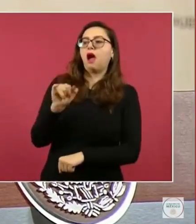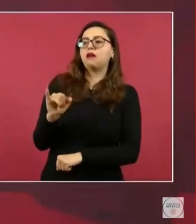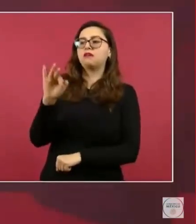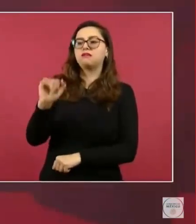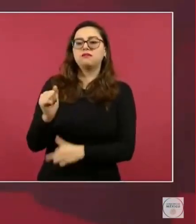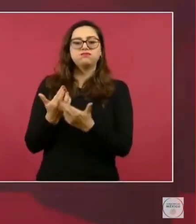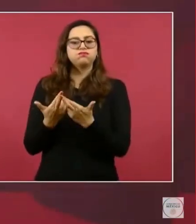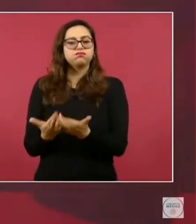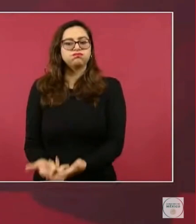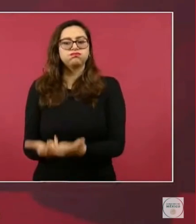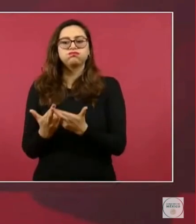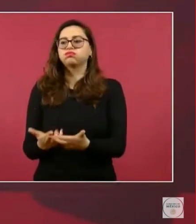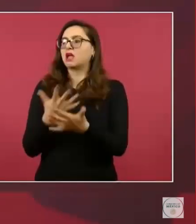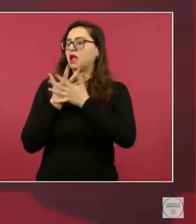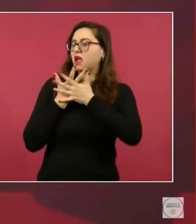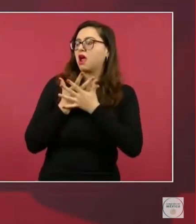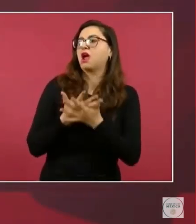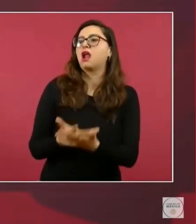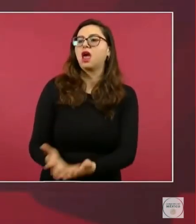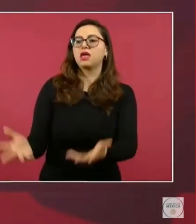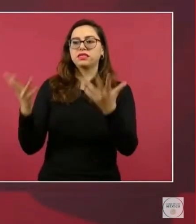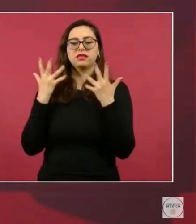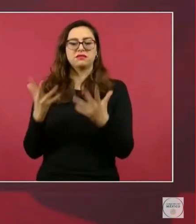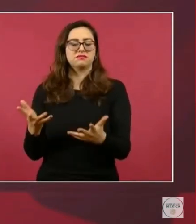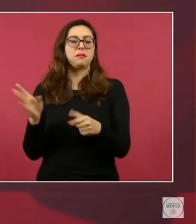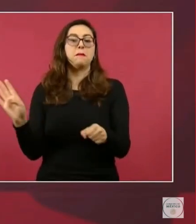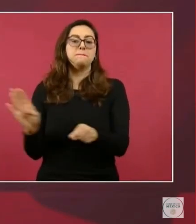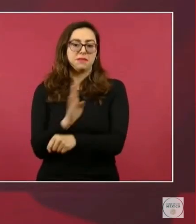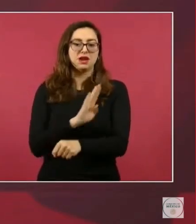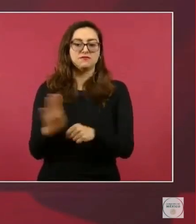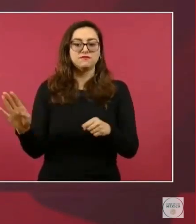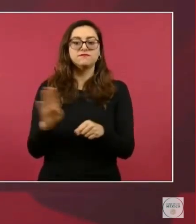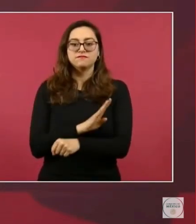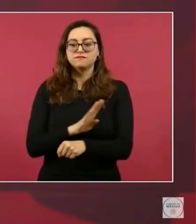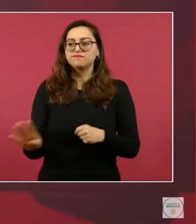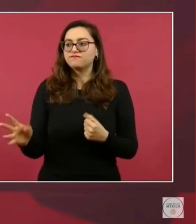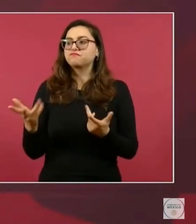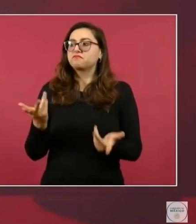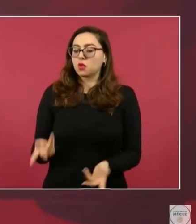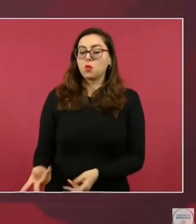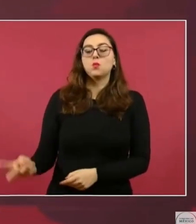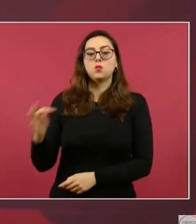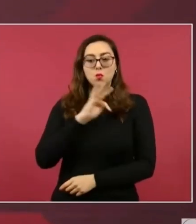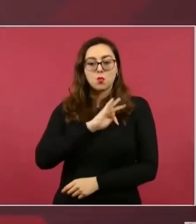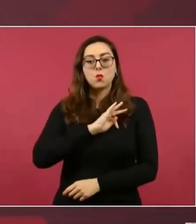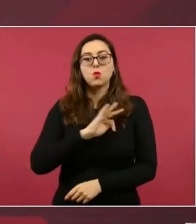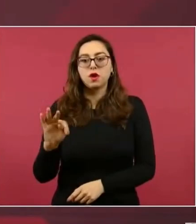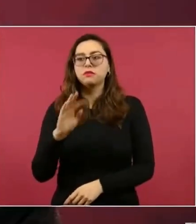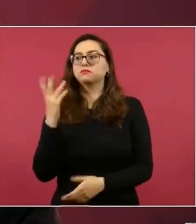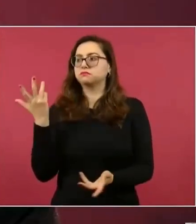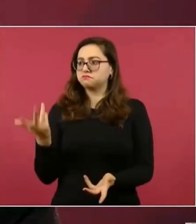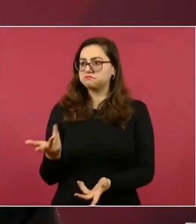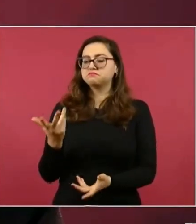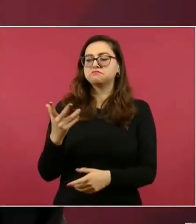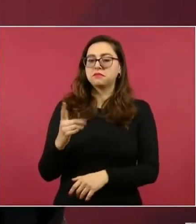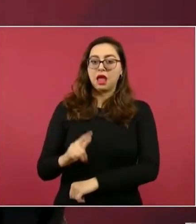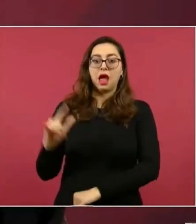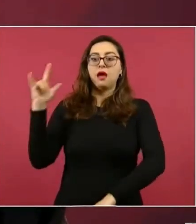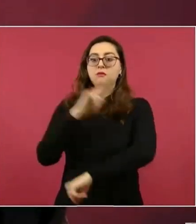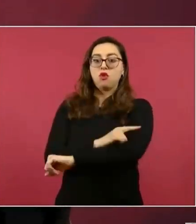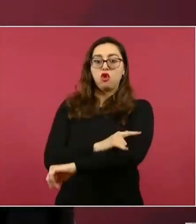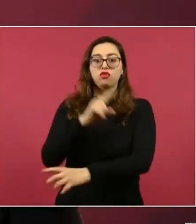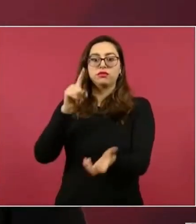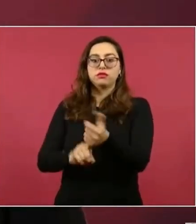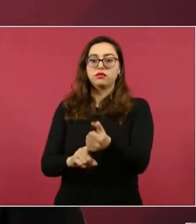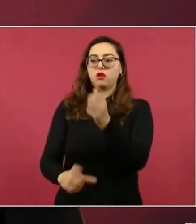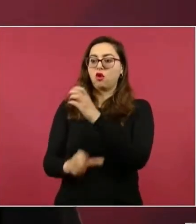cómo hay muchas ventajas para que se trasladen los aviones de